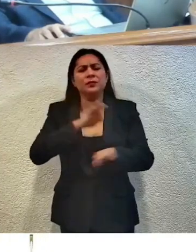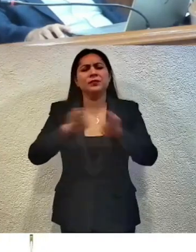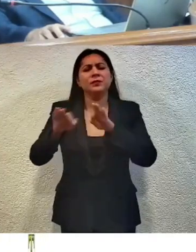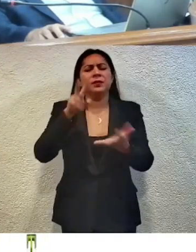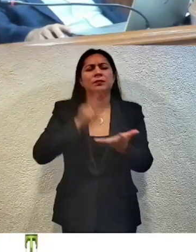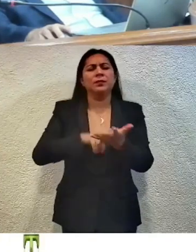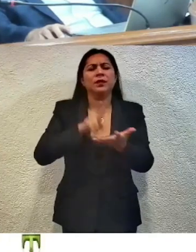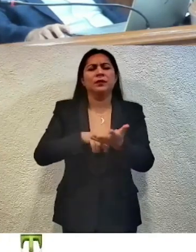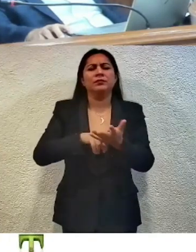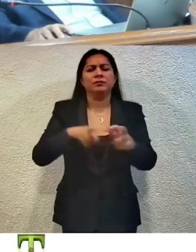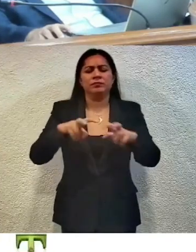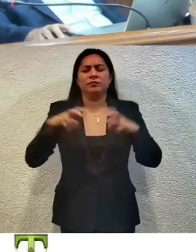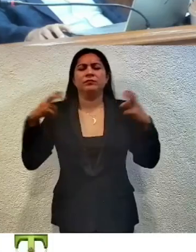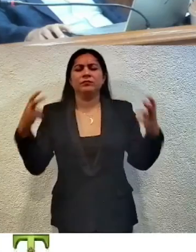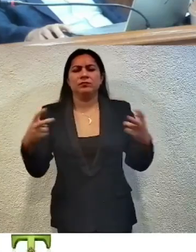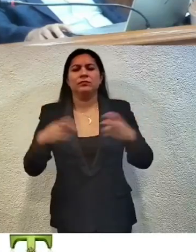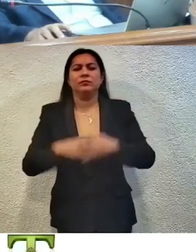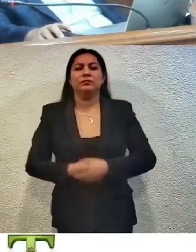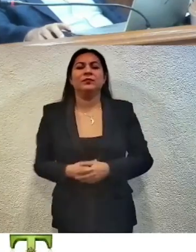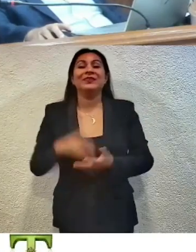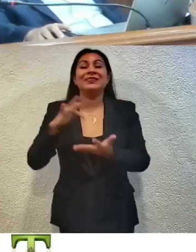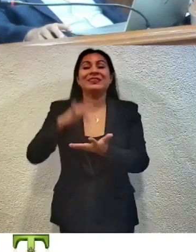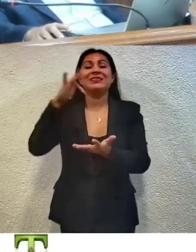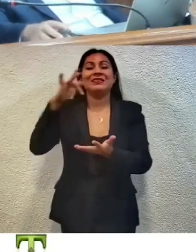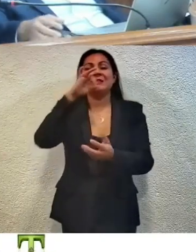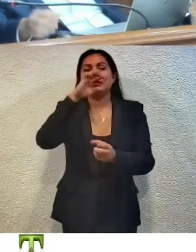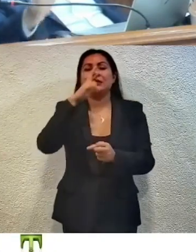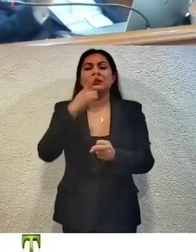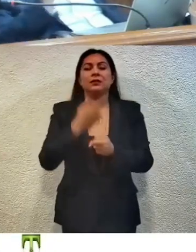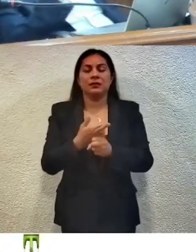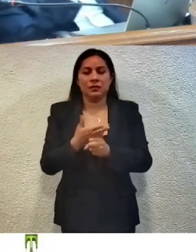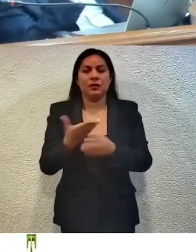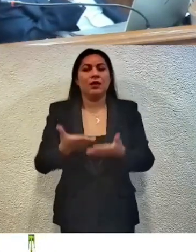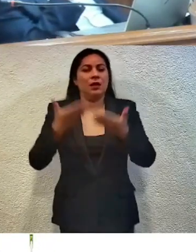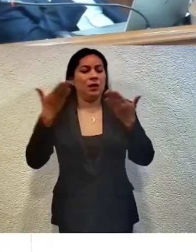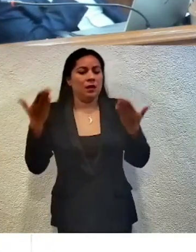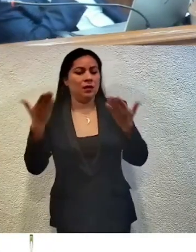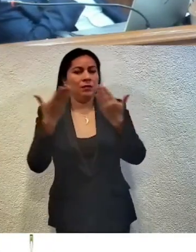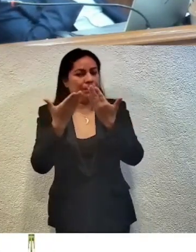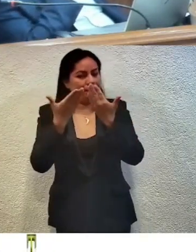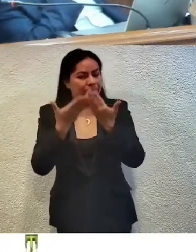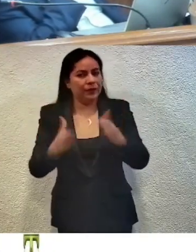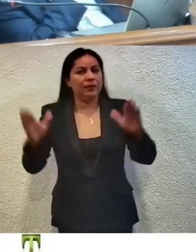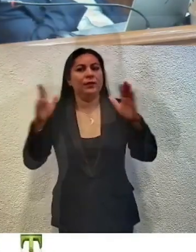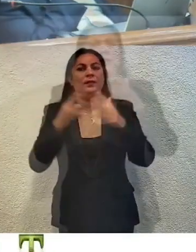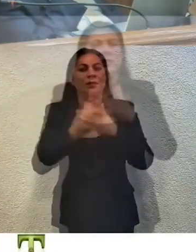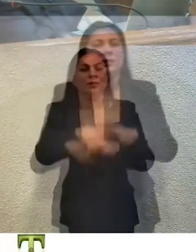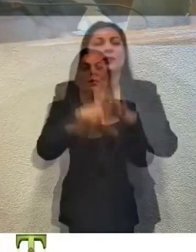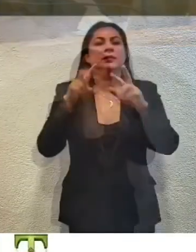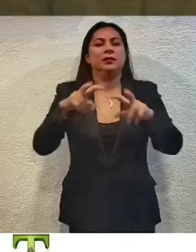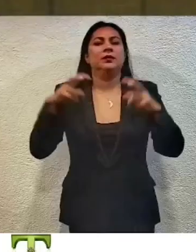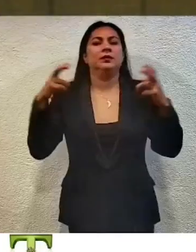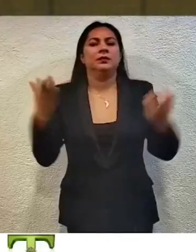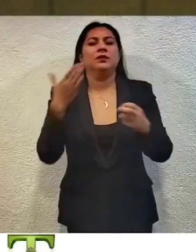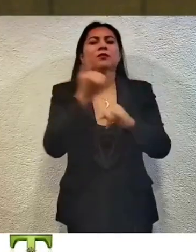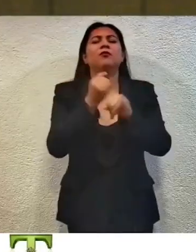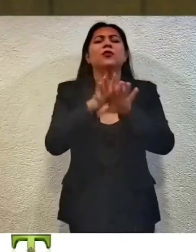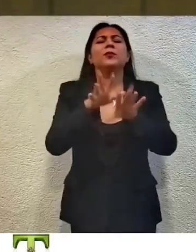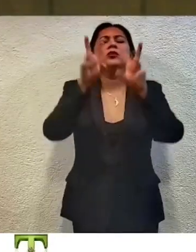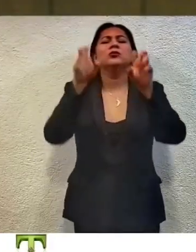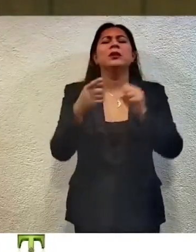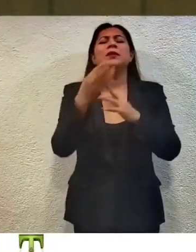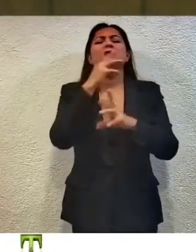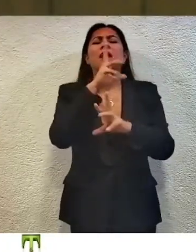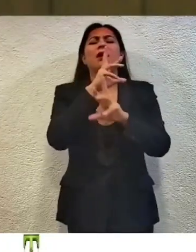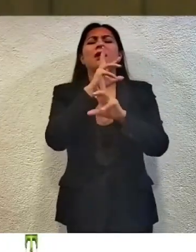para sesionar válidamente. Gracias, secretaria. En consecuencia, se declara abierta la sesión. Le solicito nos informe los asuntos a